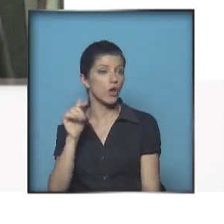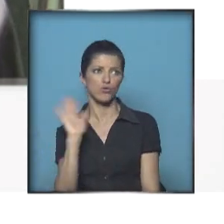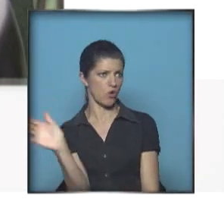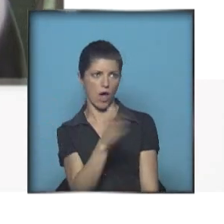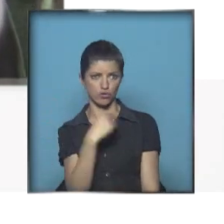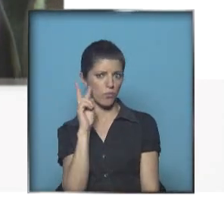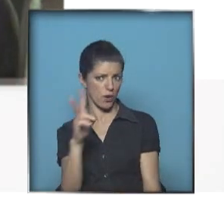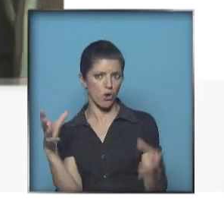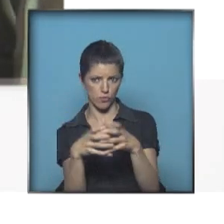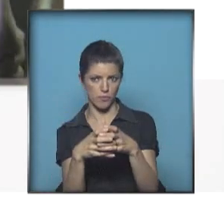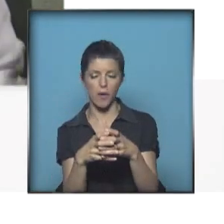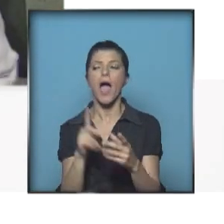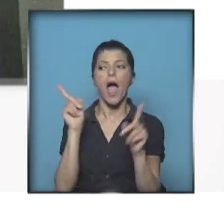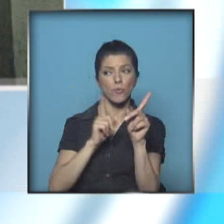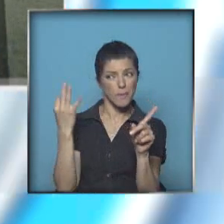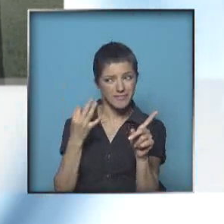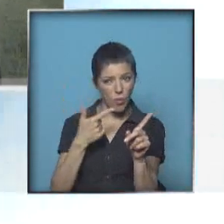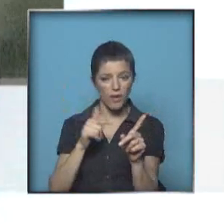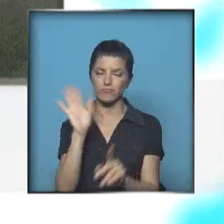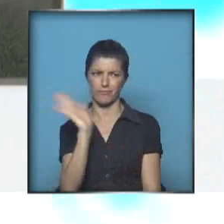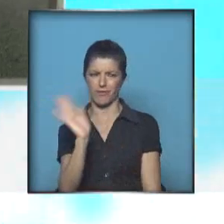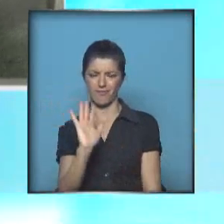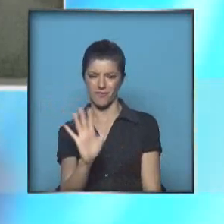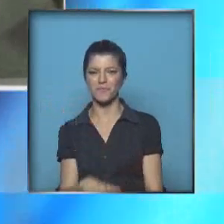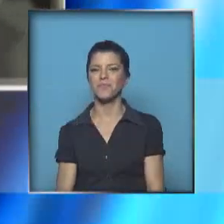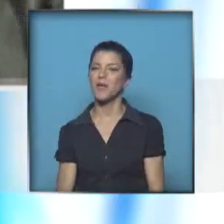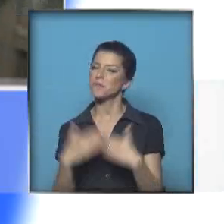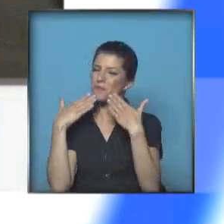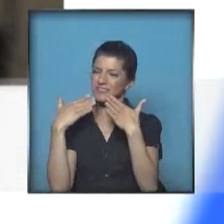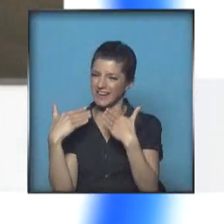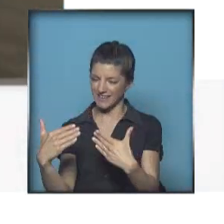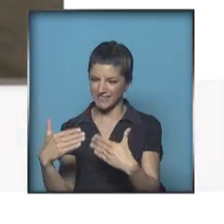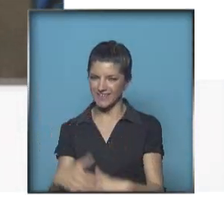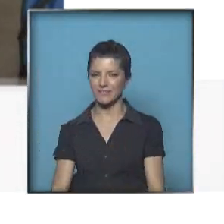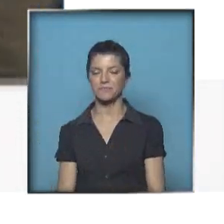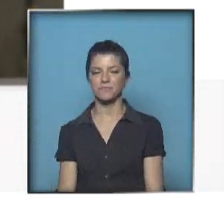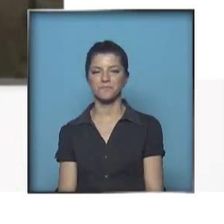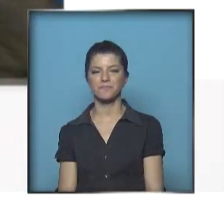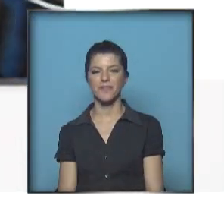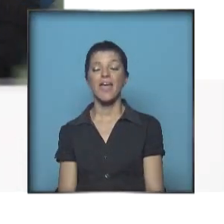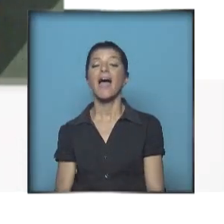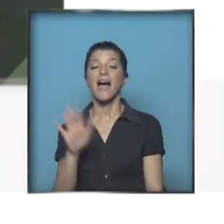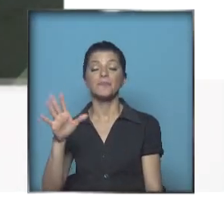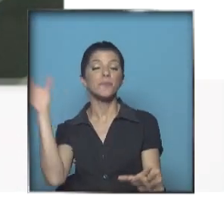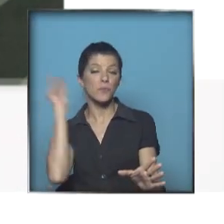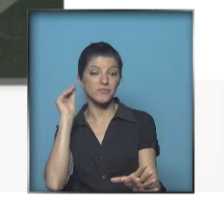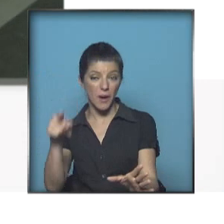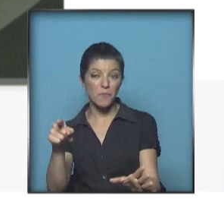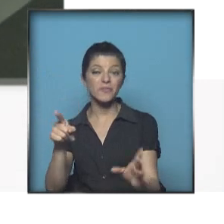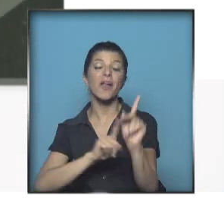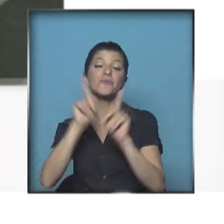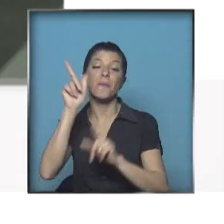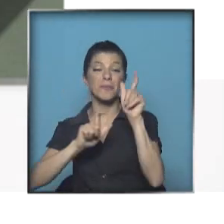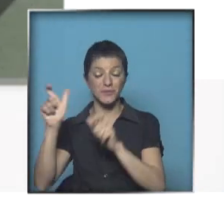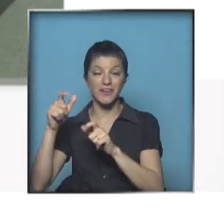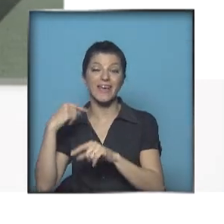¿A todos? Sí, en general. ¿Ninguno en especial? No, en general. Bueno, a todos. Ahí está. Muchísimas gracias. Hasta ahí, compañeros. Entonces, la palabra de alguna persona